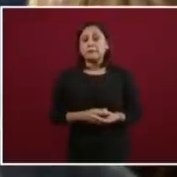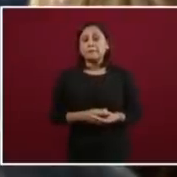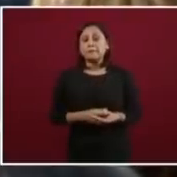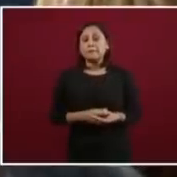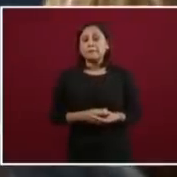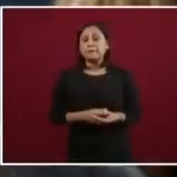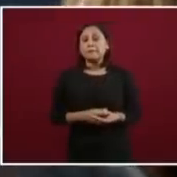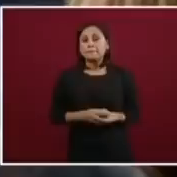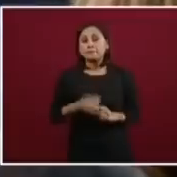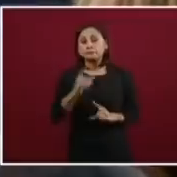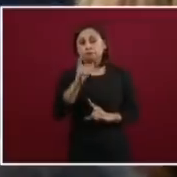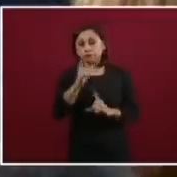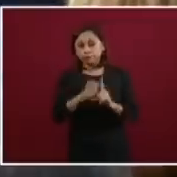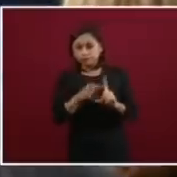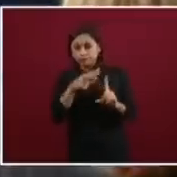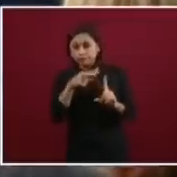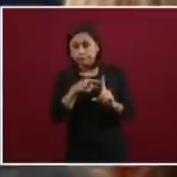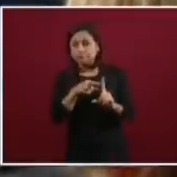drogadas